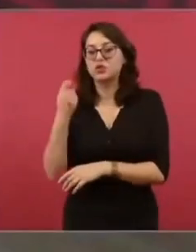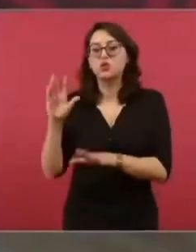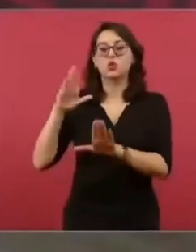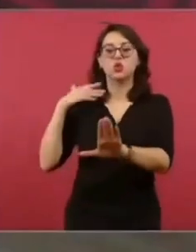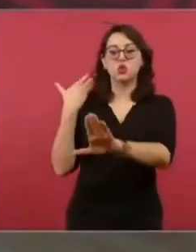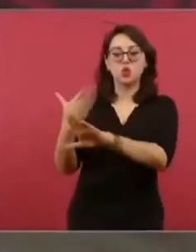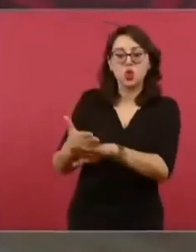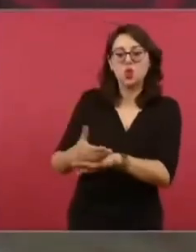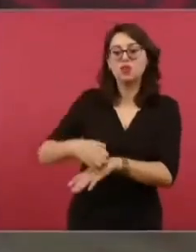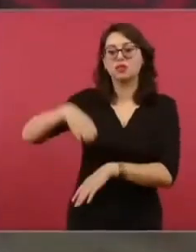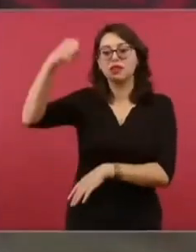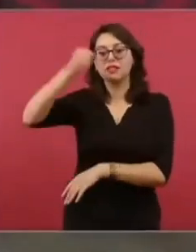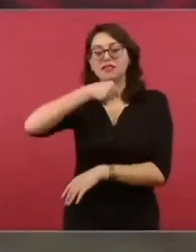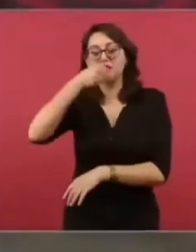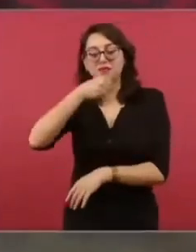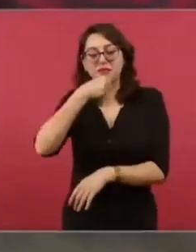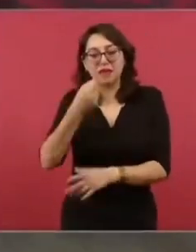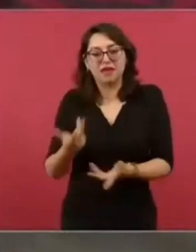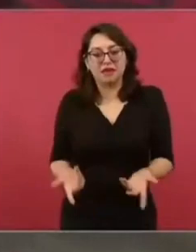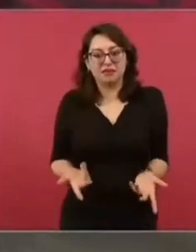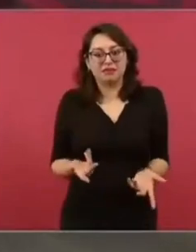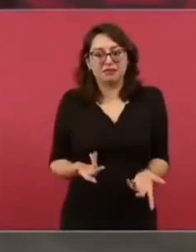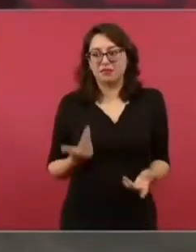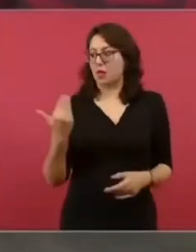mayores, porque votaron en contra